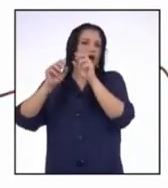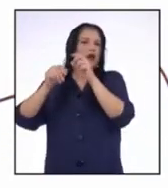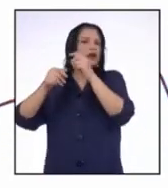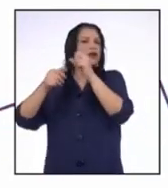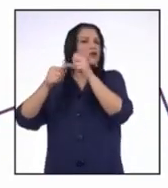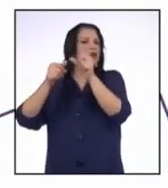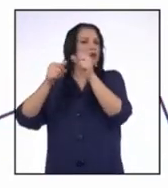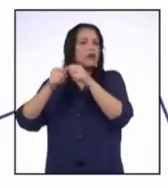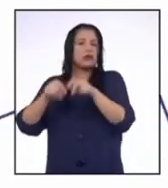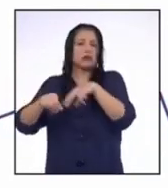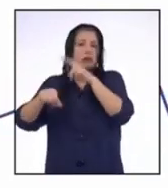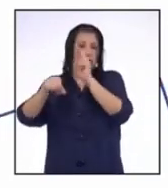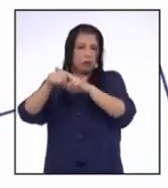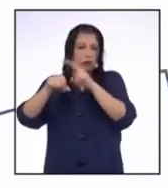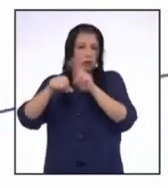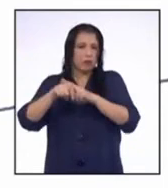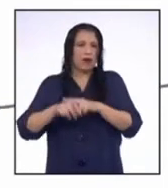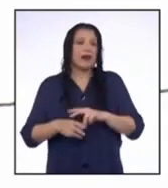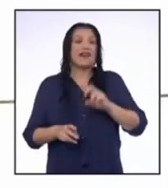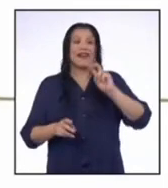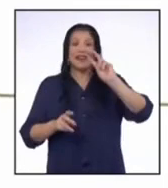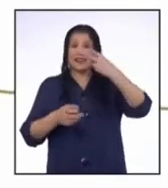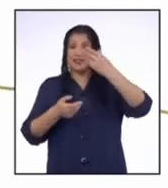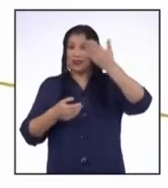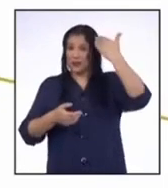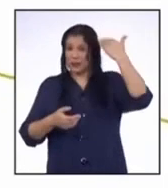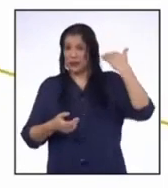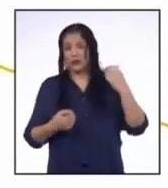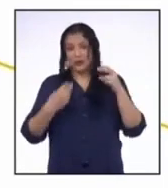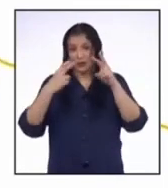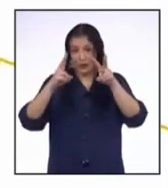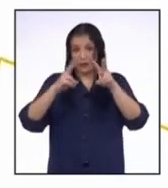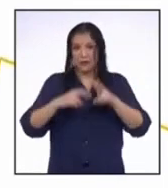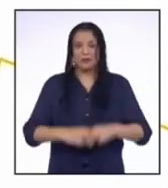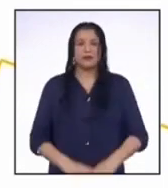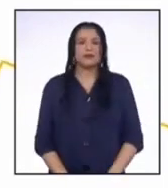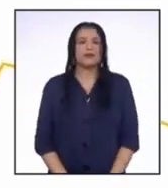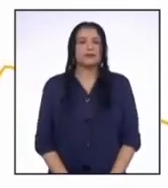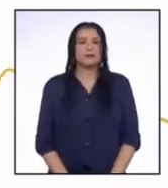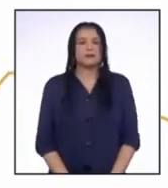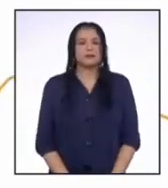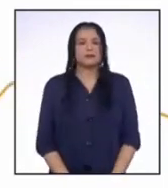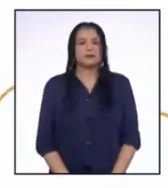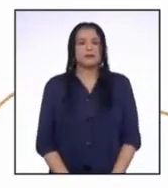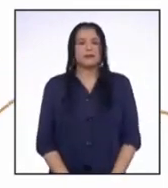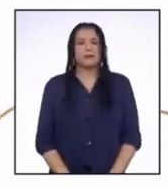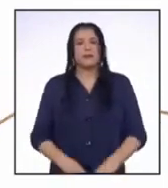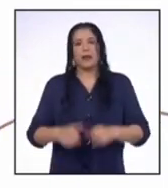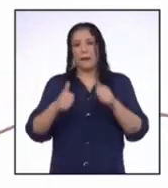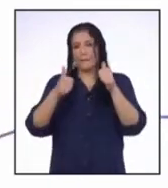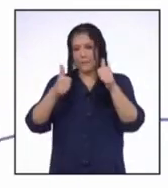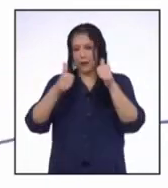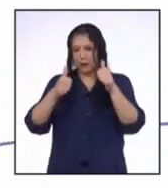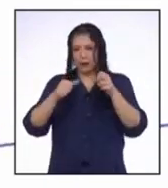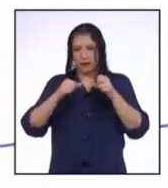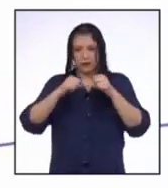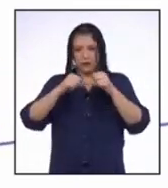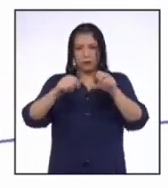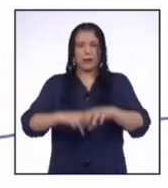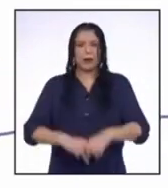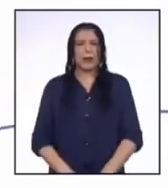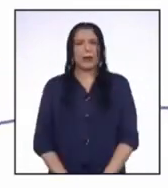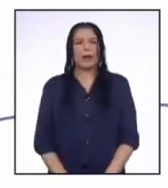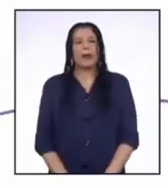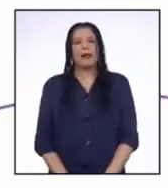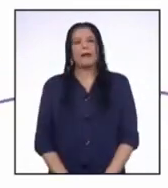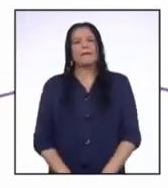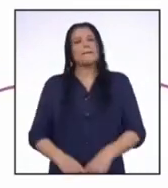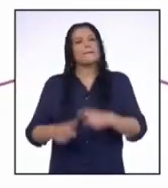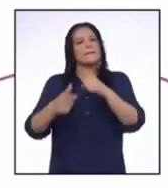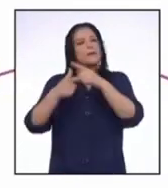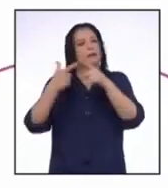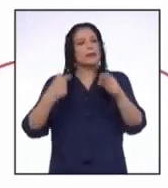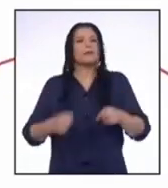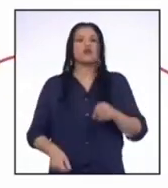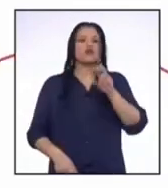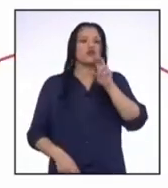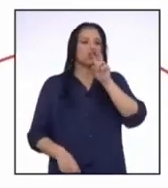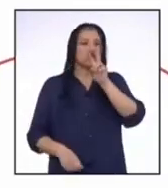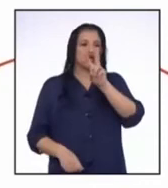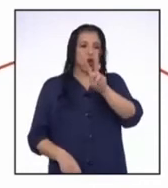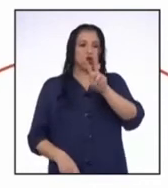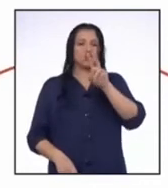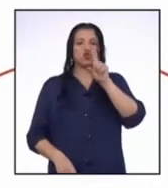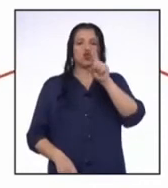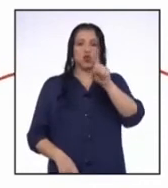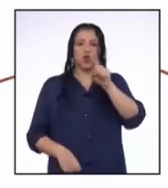el segundo caso de la división que vimos antes. ¿Se acuerdan? Muy bien, continuemos. Dividimos